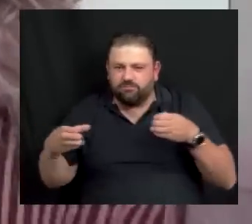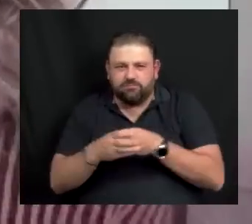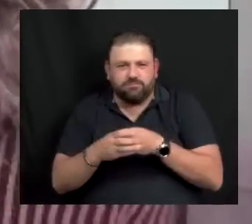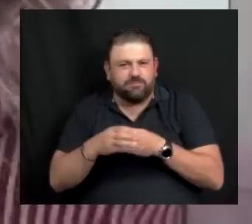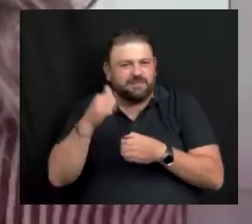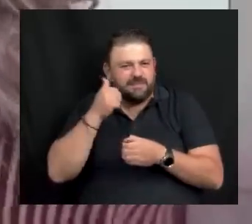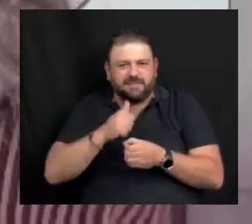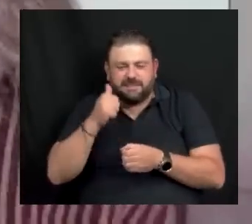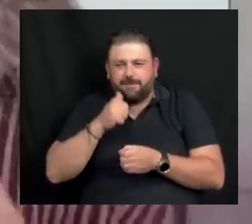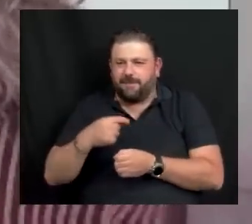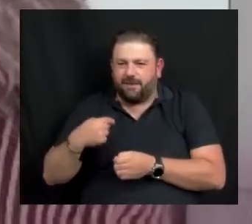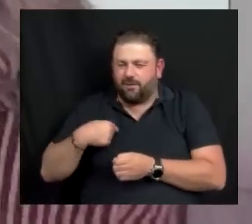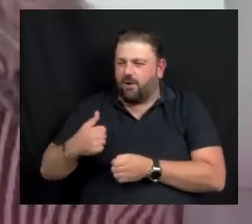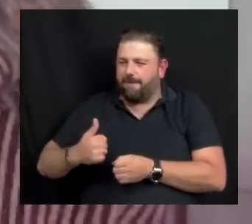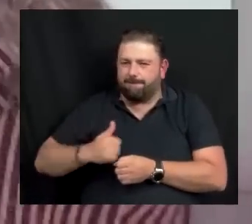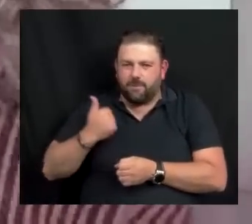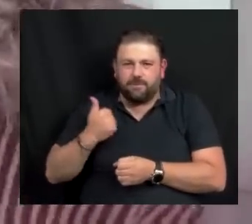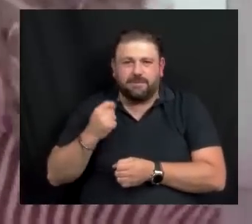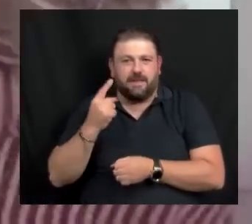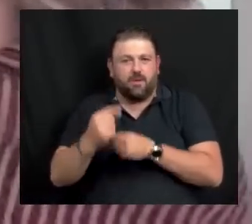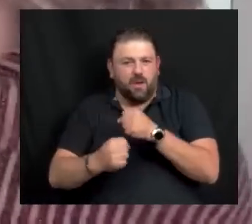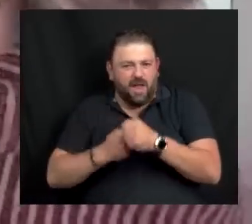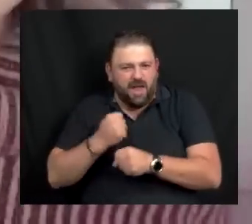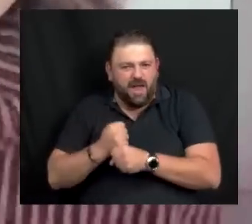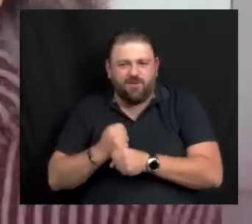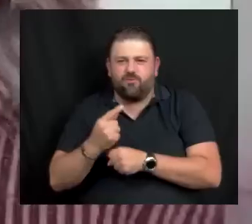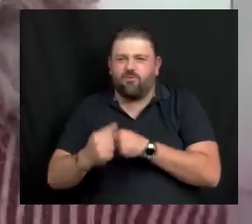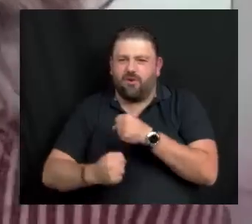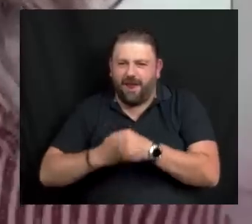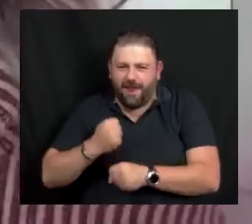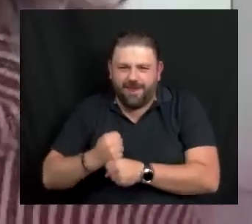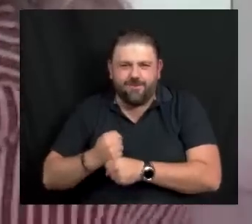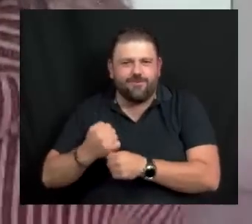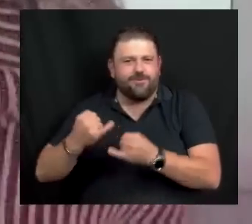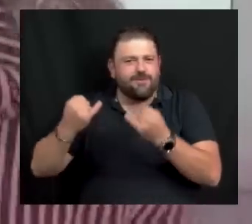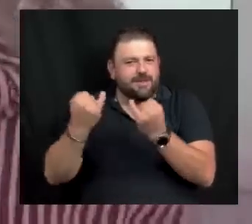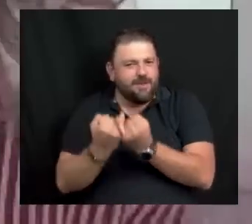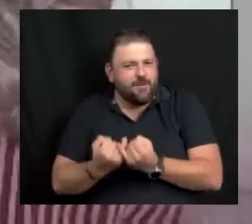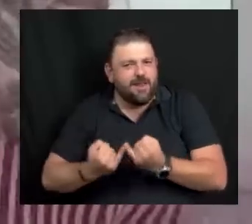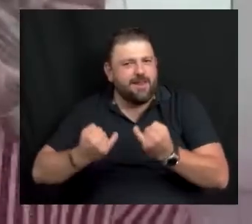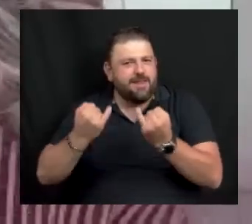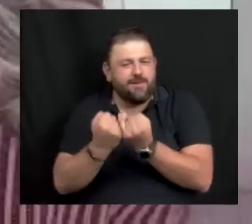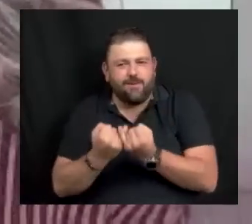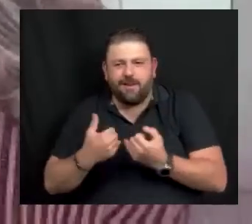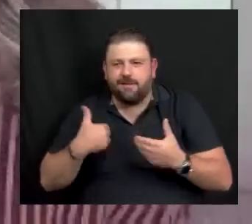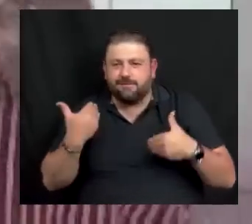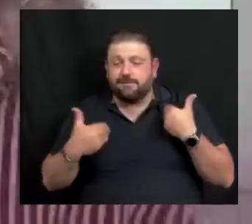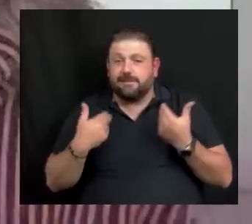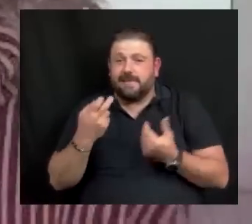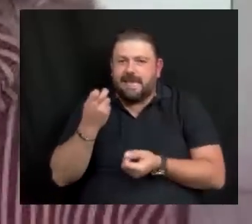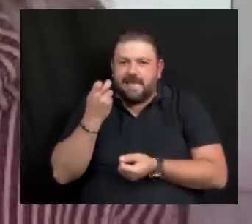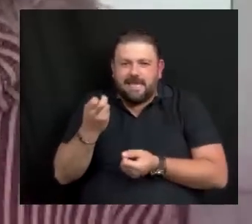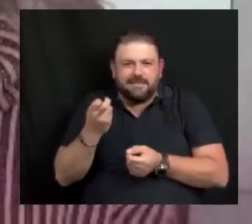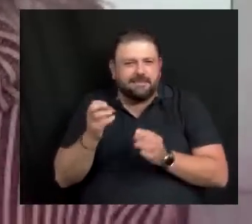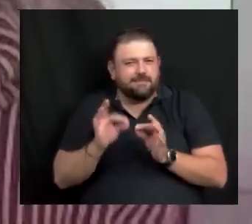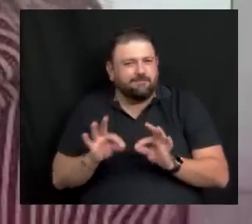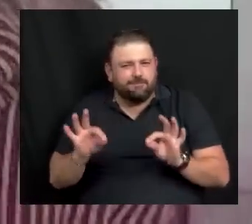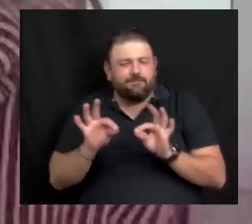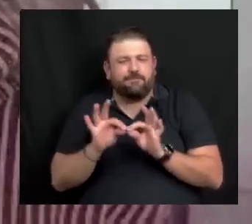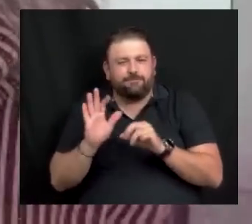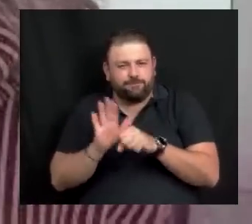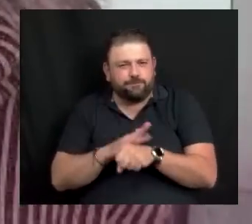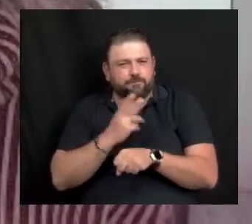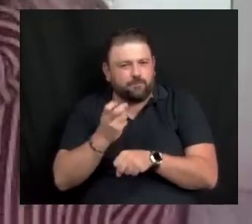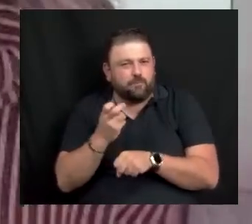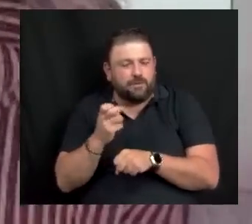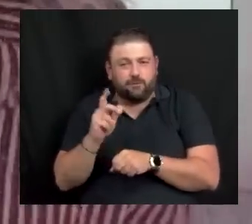he aprovechado año con año. Sí, y algo muy importante, porque aquí es donde empieza la planeación de lo que nosotros hacemos